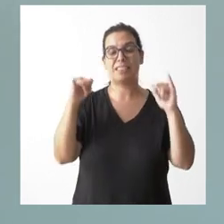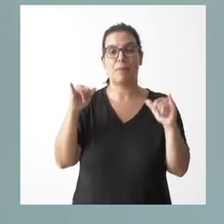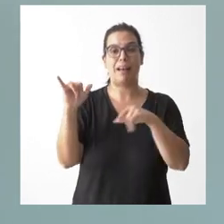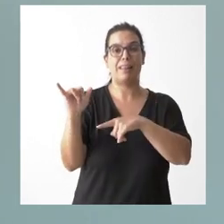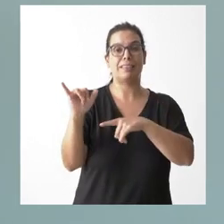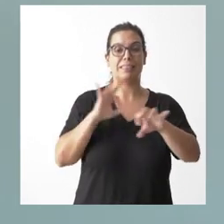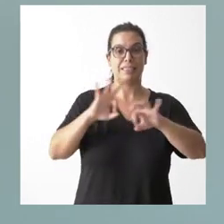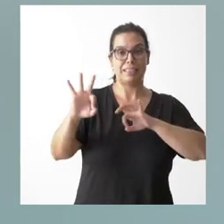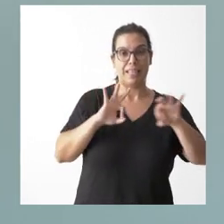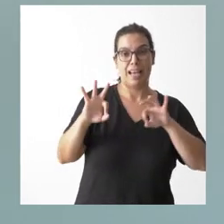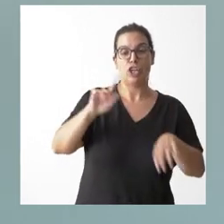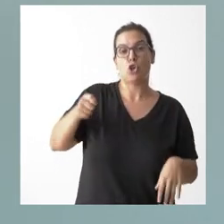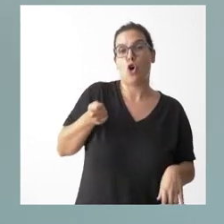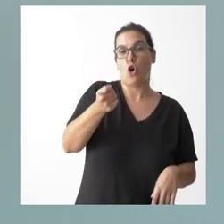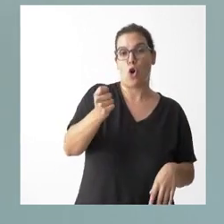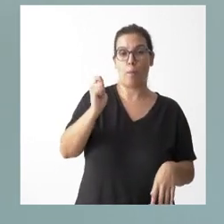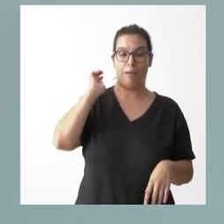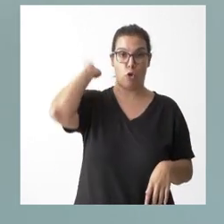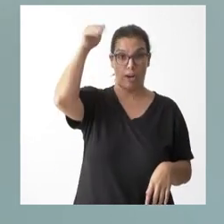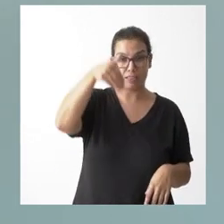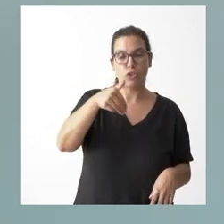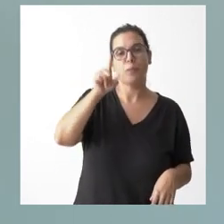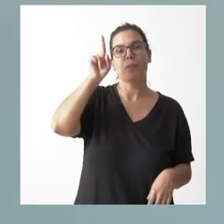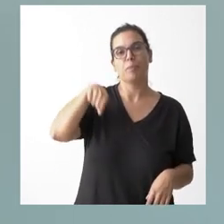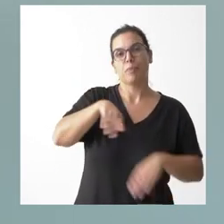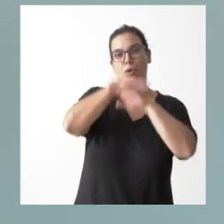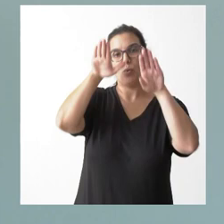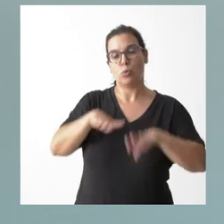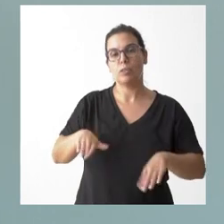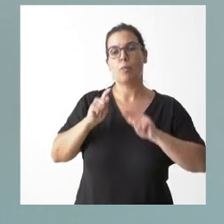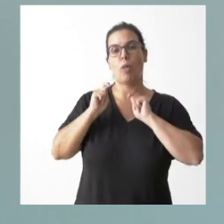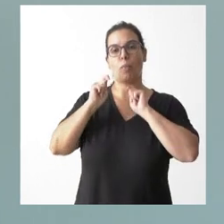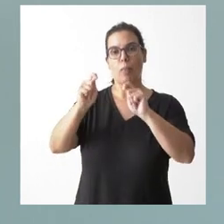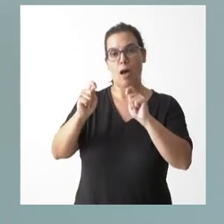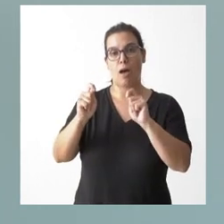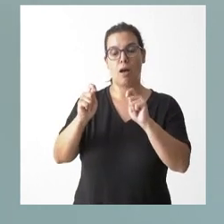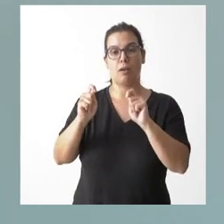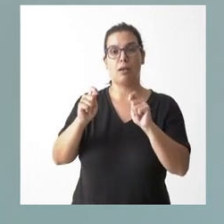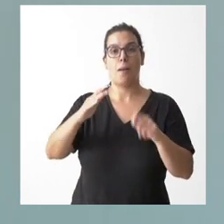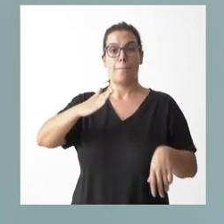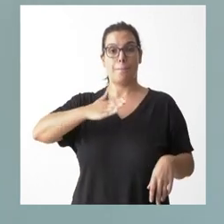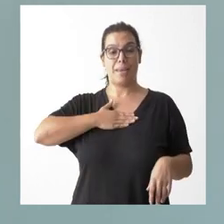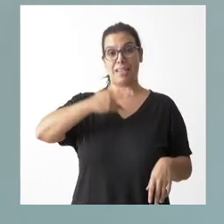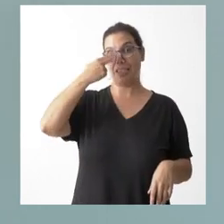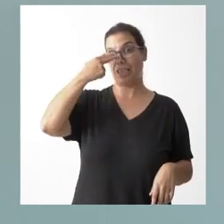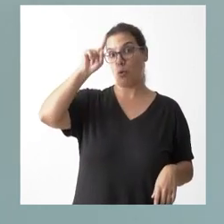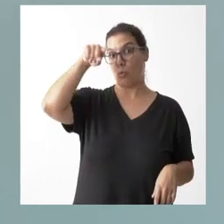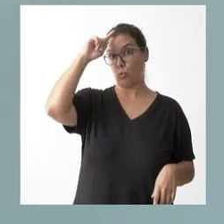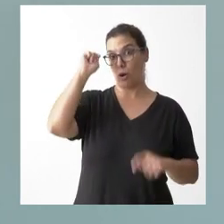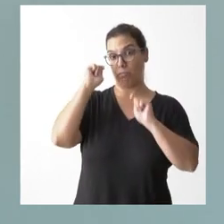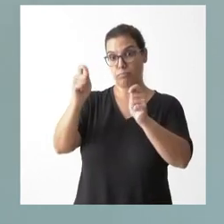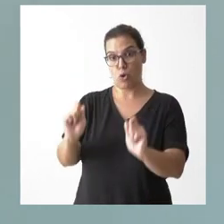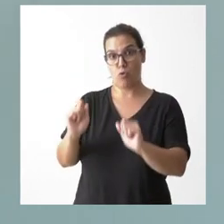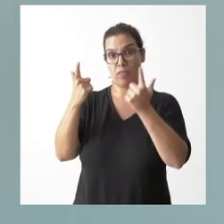Teatro Olmedo Clásico y, finalmente, la declaración como BIC, como Bien de Interés Cultural,